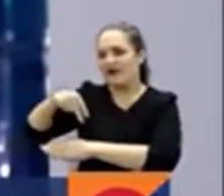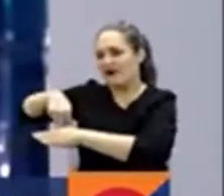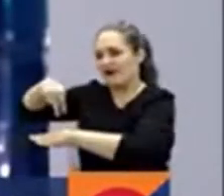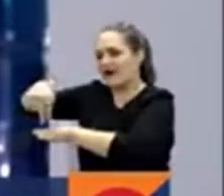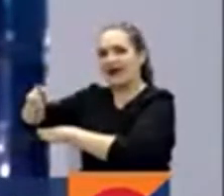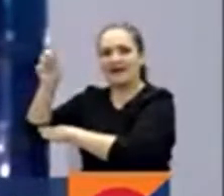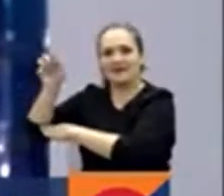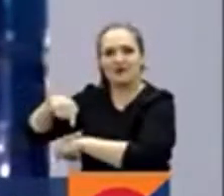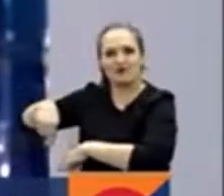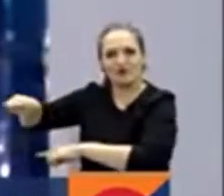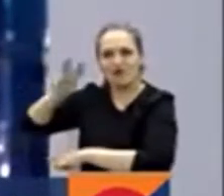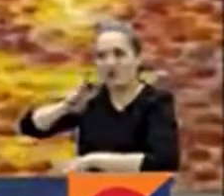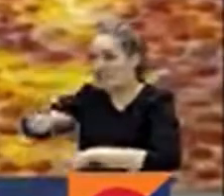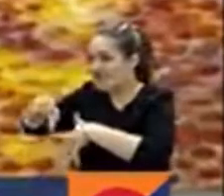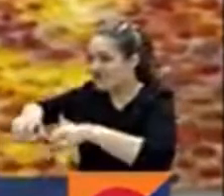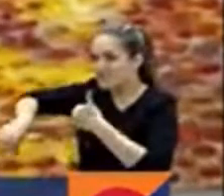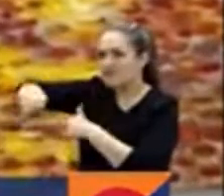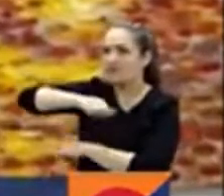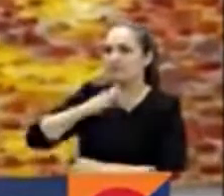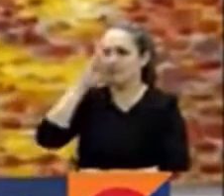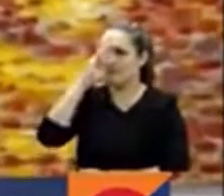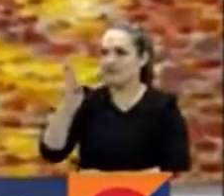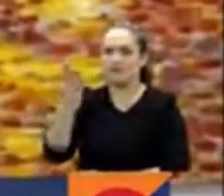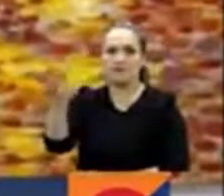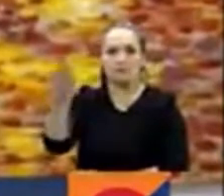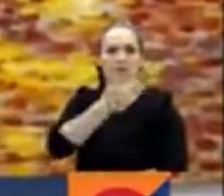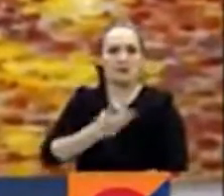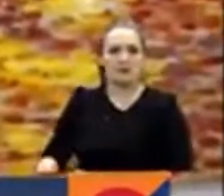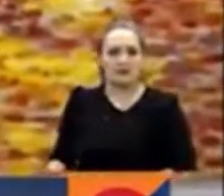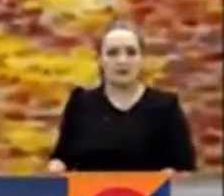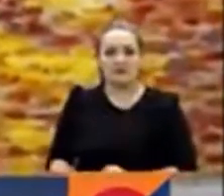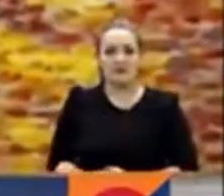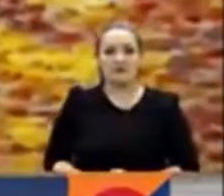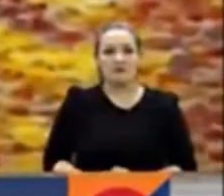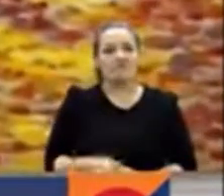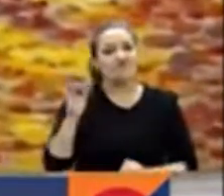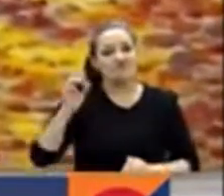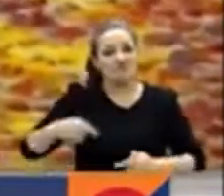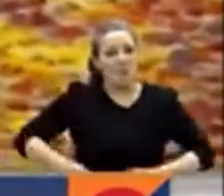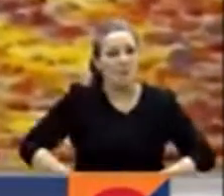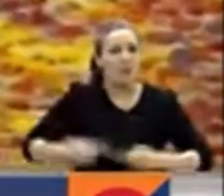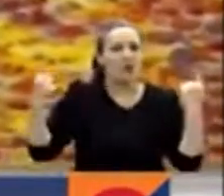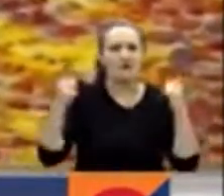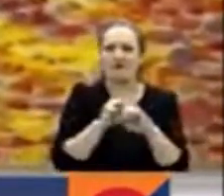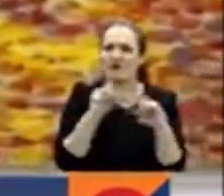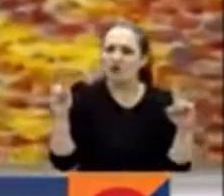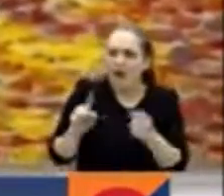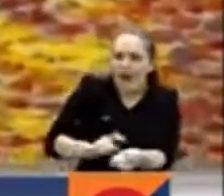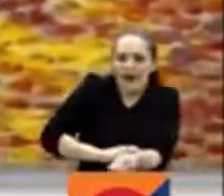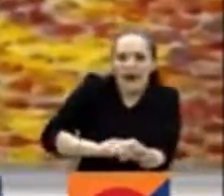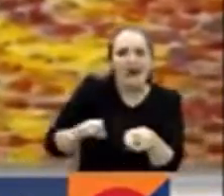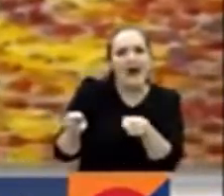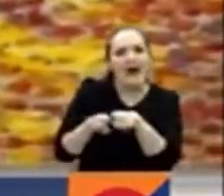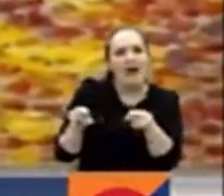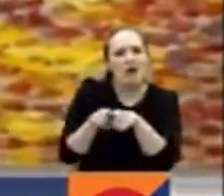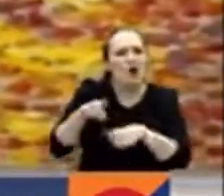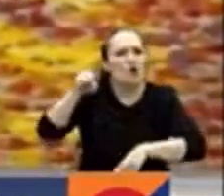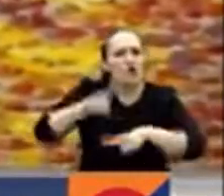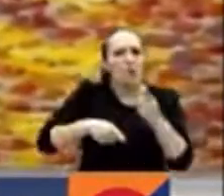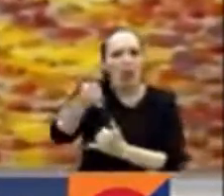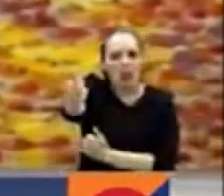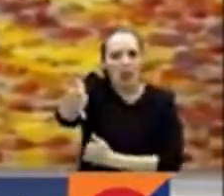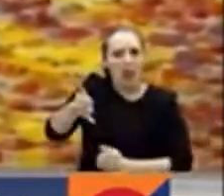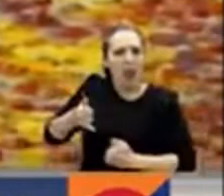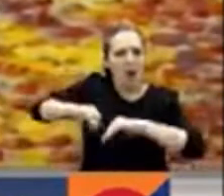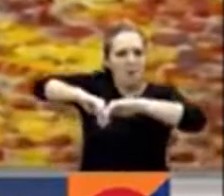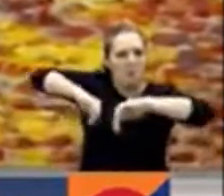después tendrá un encuentro con Nicolás Maduro. Las relaciones con Venezuela nunca han debido romperse. Somos hermanos y una línea imaginaria no nos puede separar